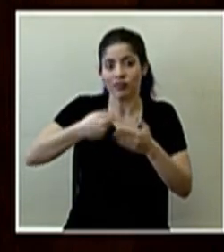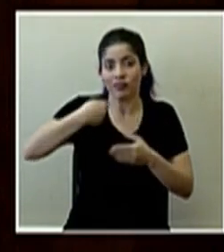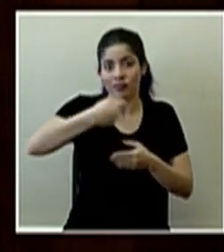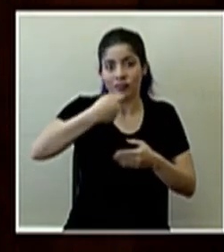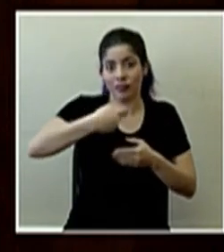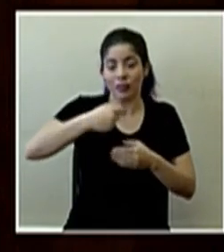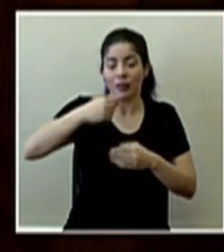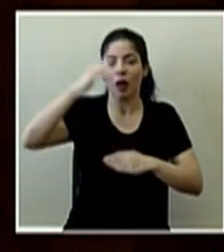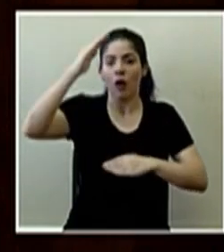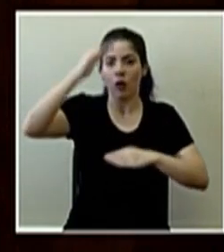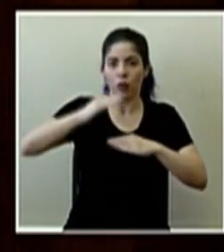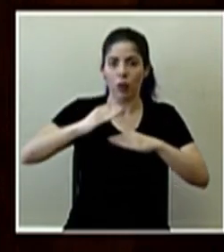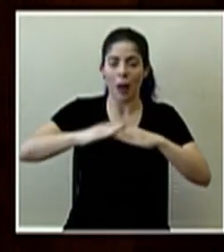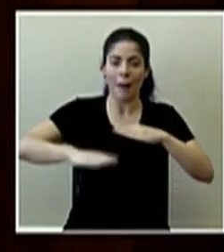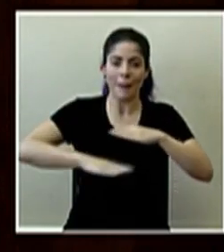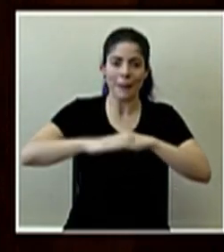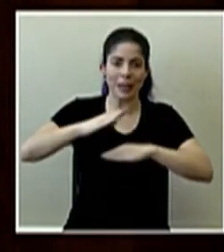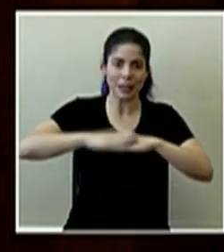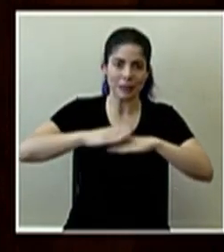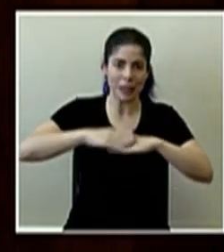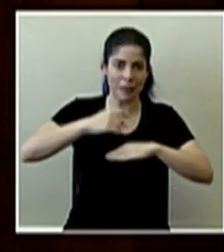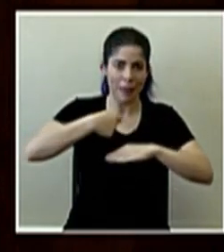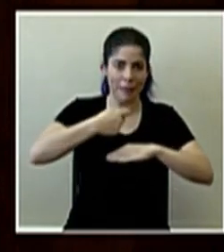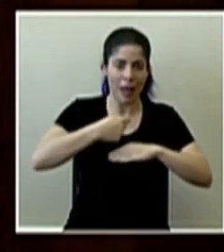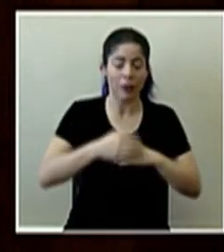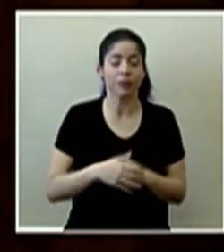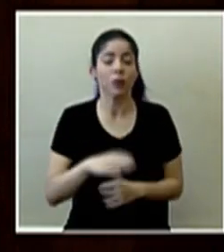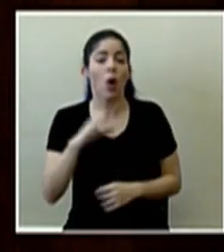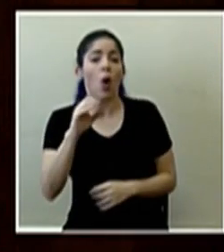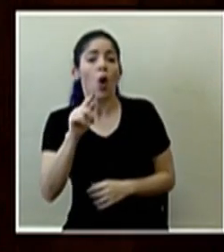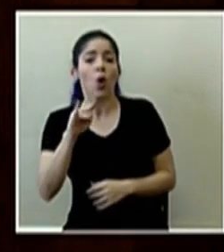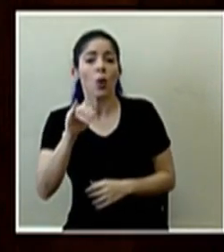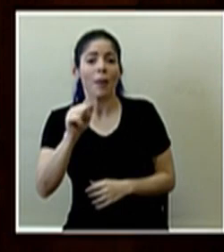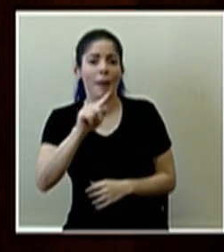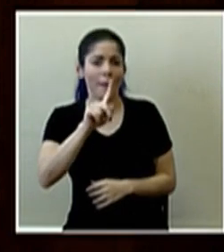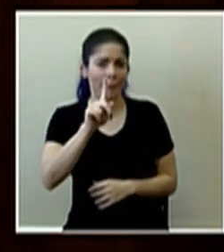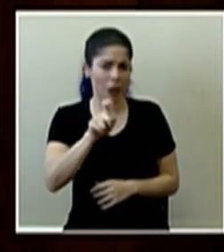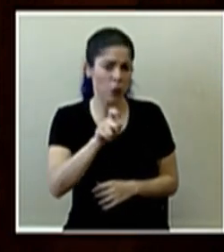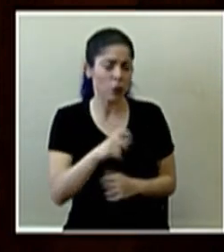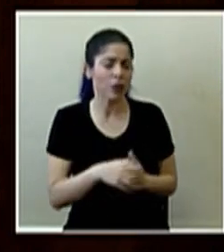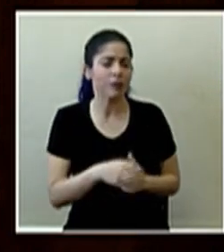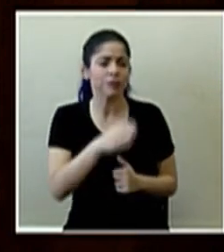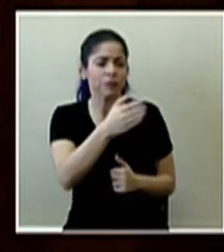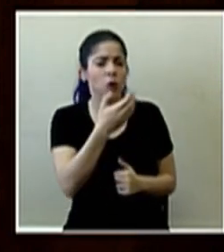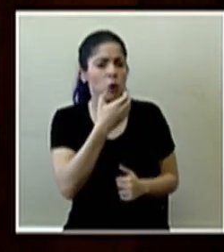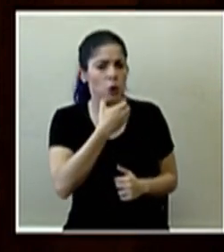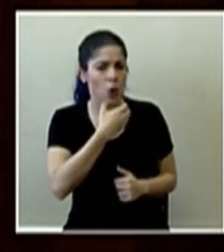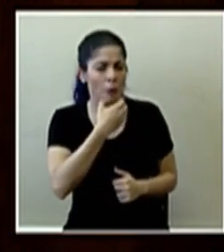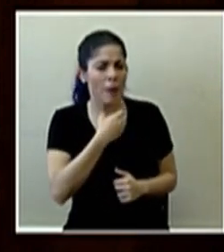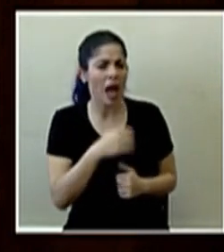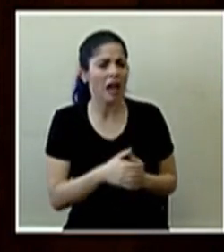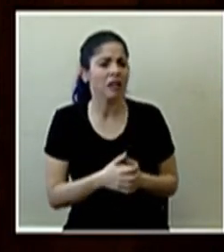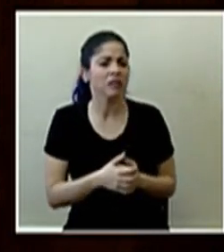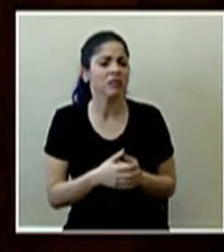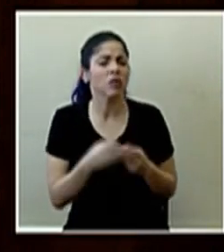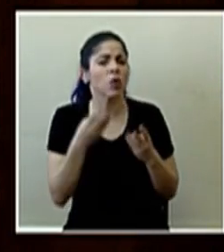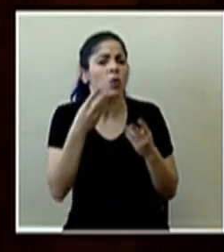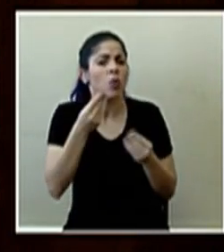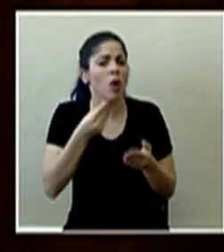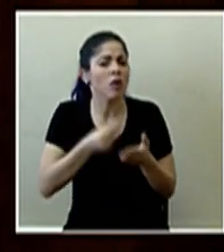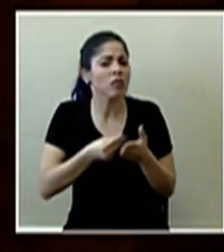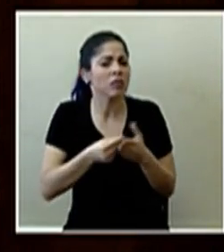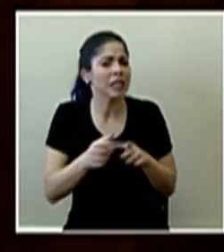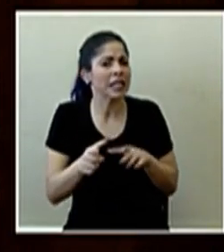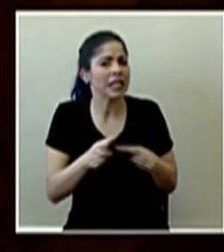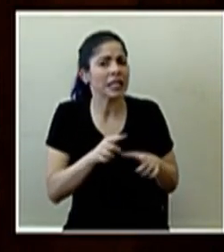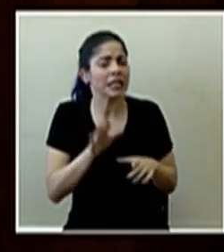base mínima contributiva. Colombia nos consulta, don Román, ¿qué tan fondeada y lista está